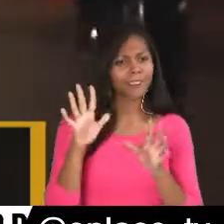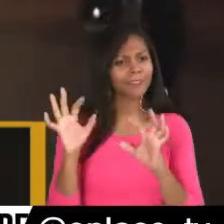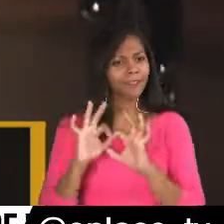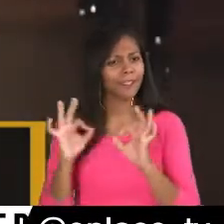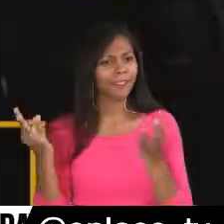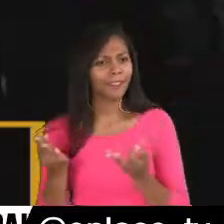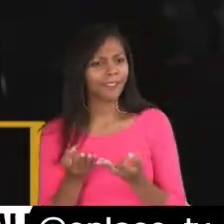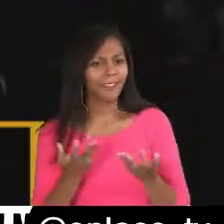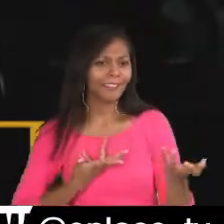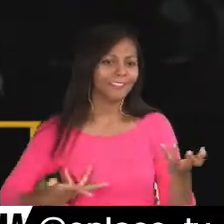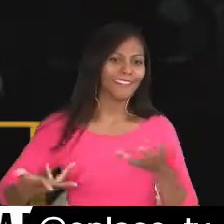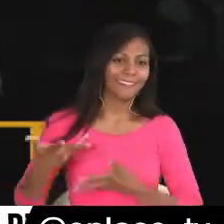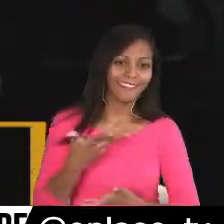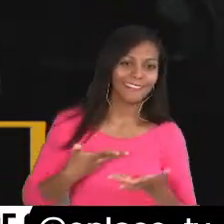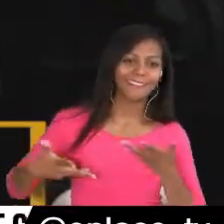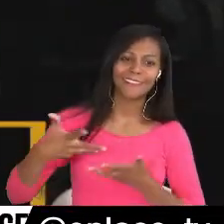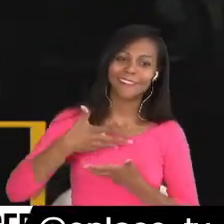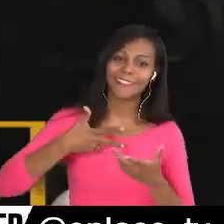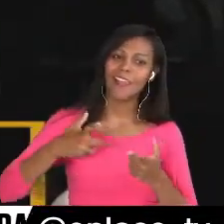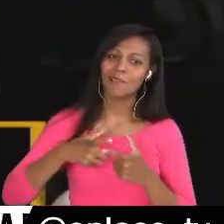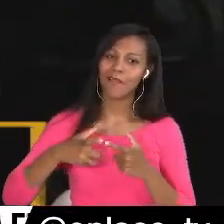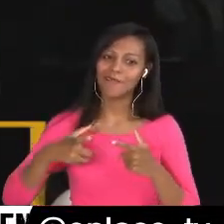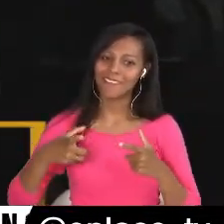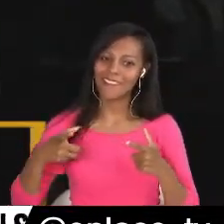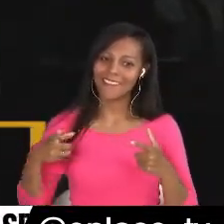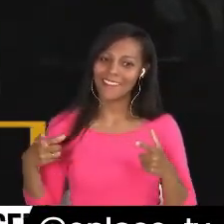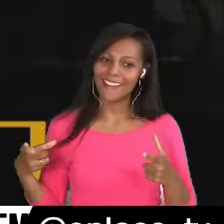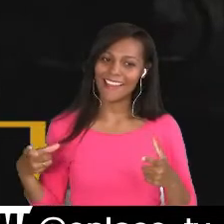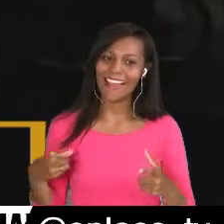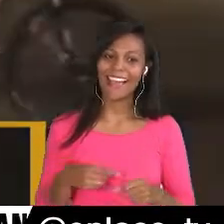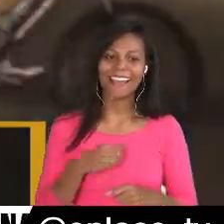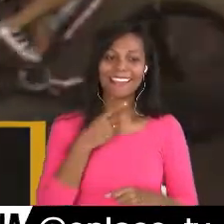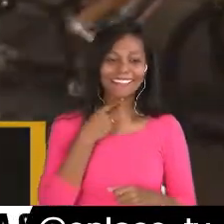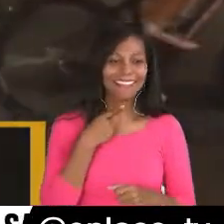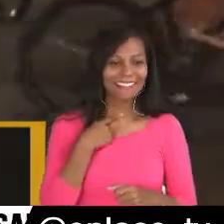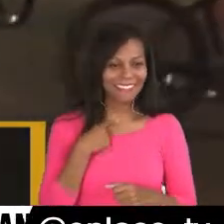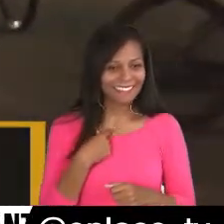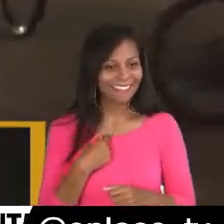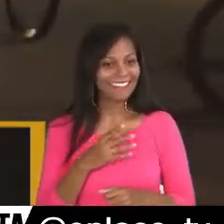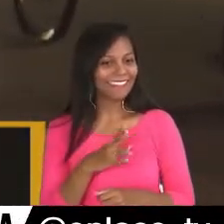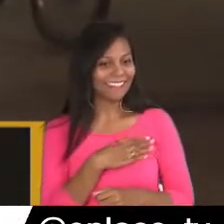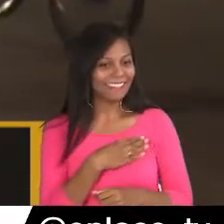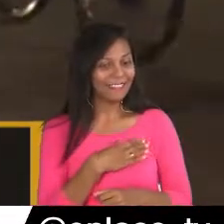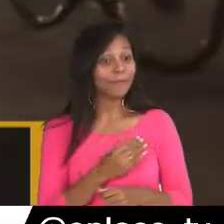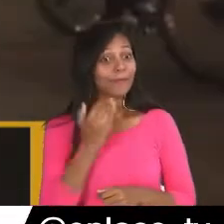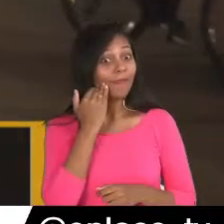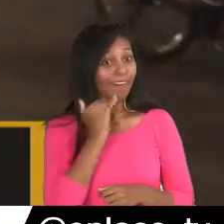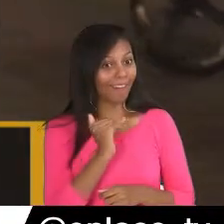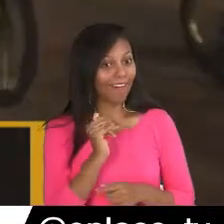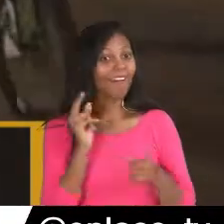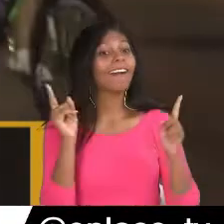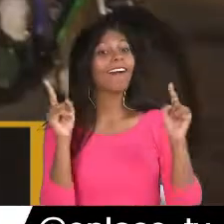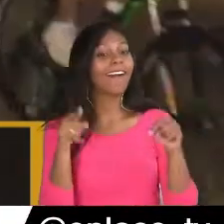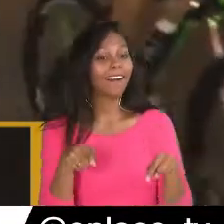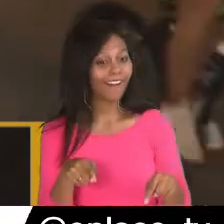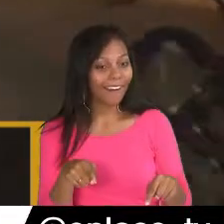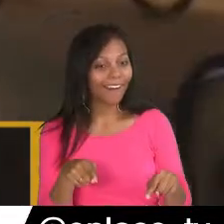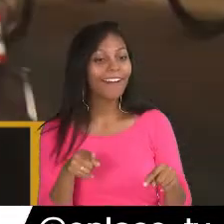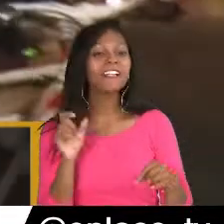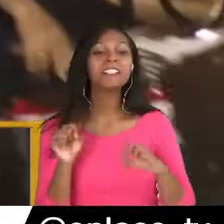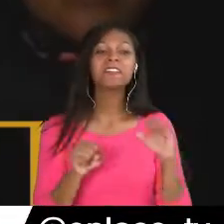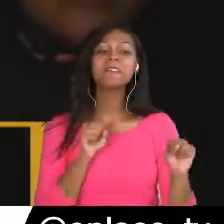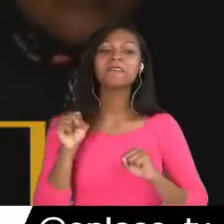y más personas, y eso pues nos hace disfrutar mucho esta actividad. Las mujeres también hacen parte de este grupo de